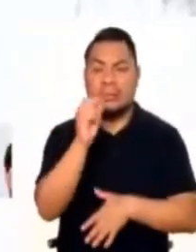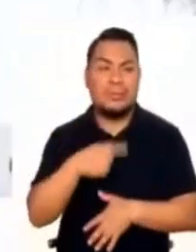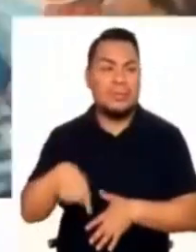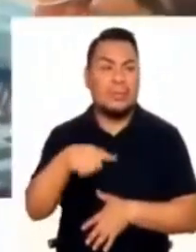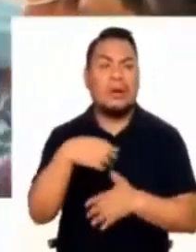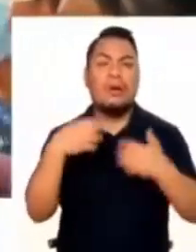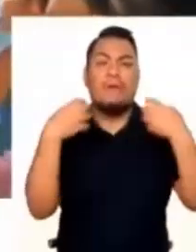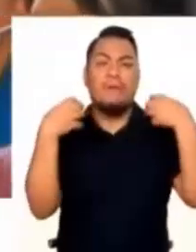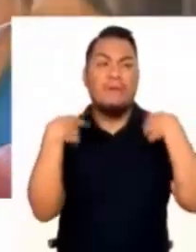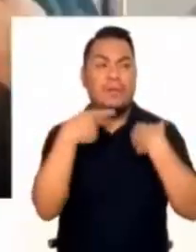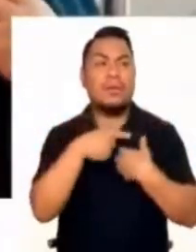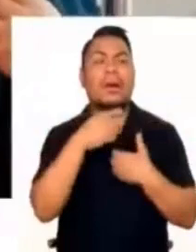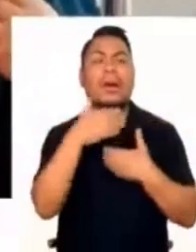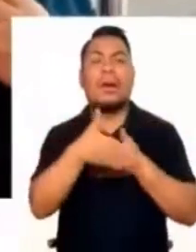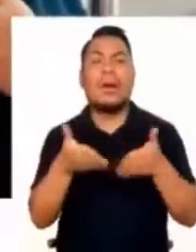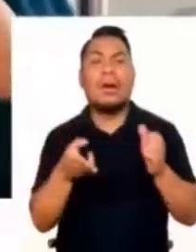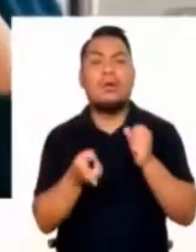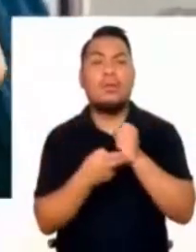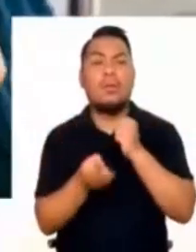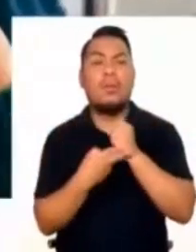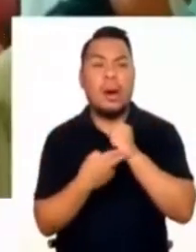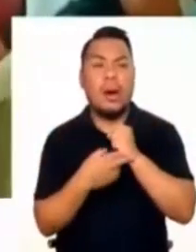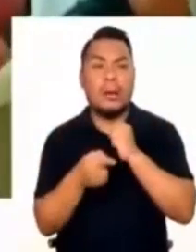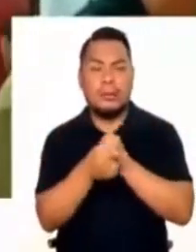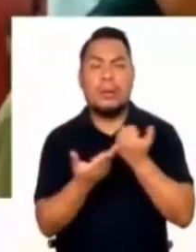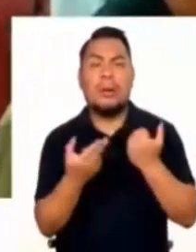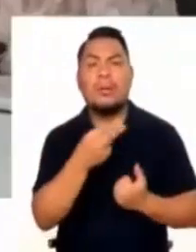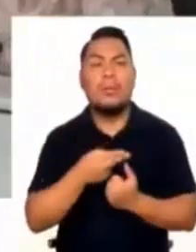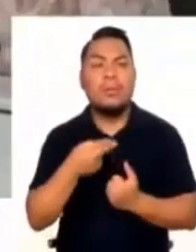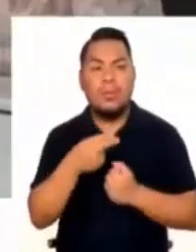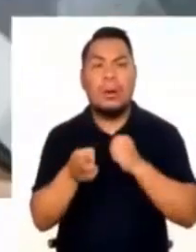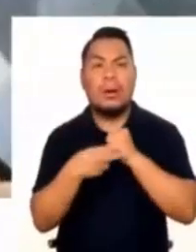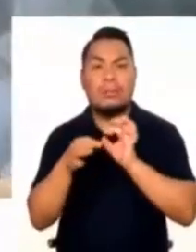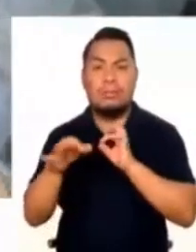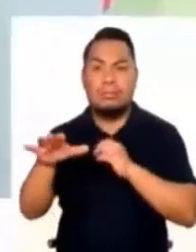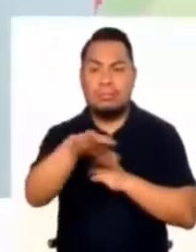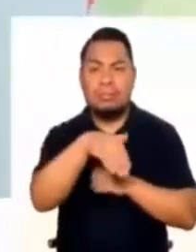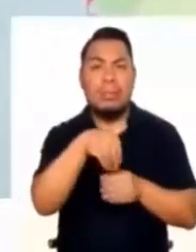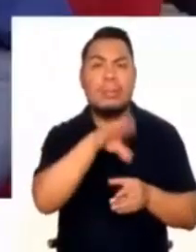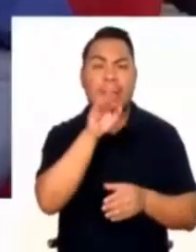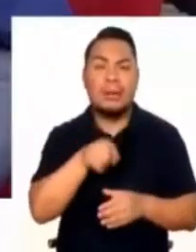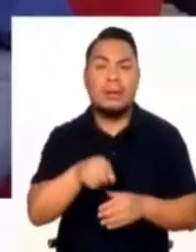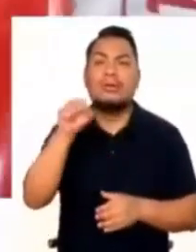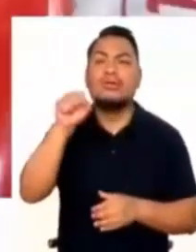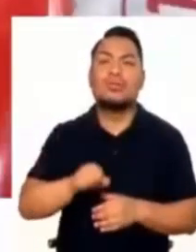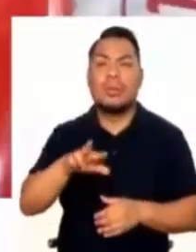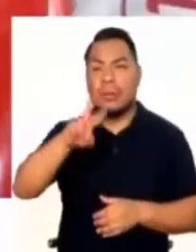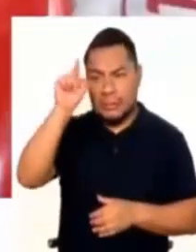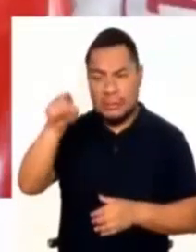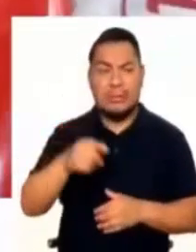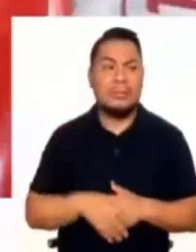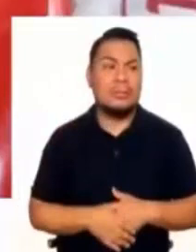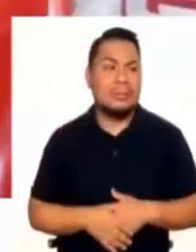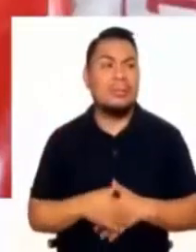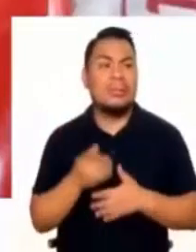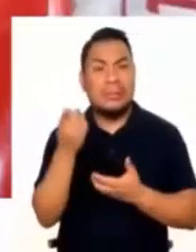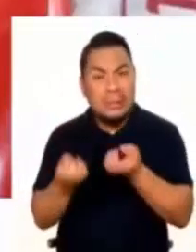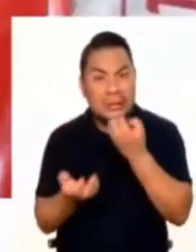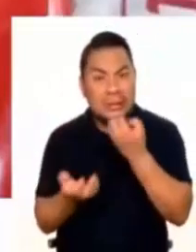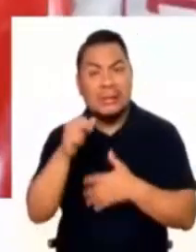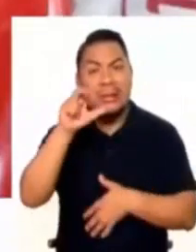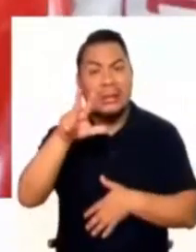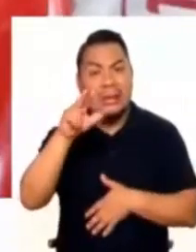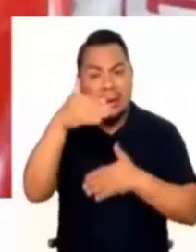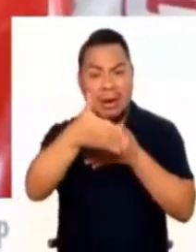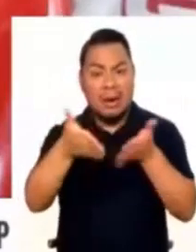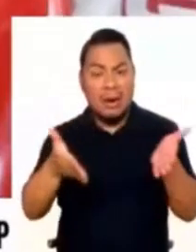de la morosidad y esto puede repercutir directamente con nuestra economía, es decir que nuestra economía se estaría desplomando